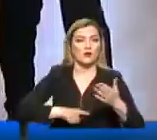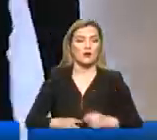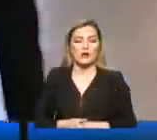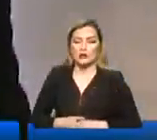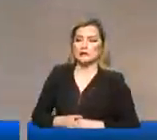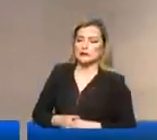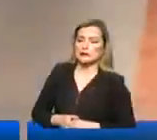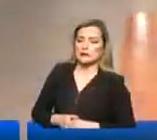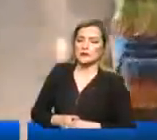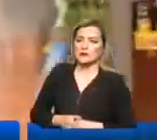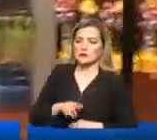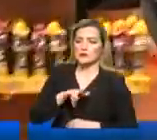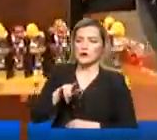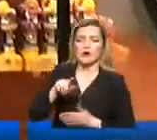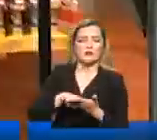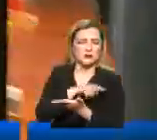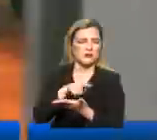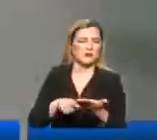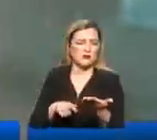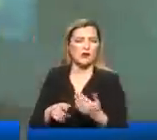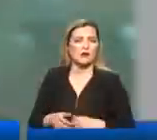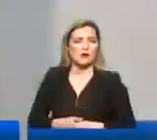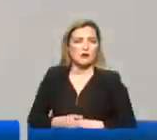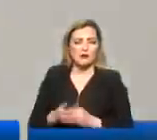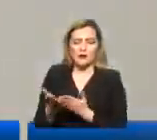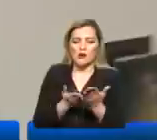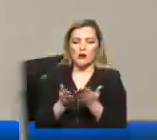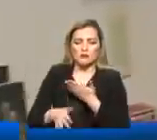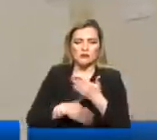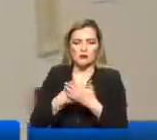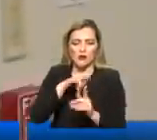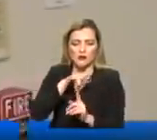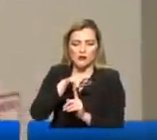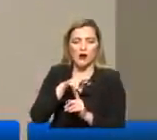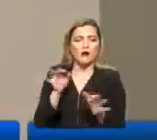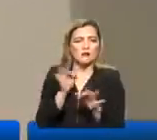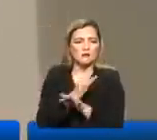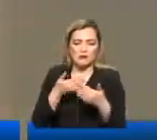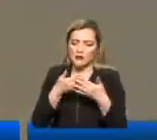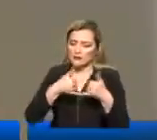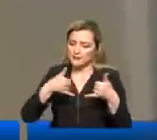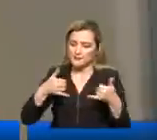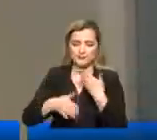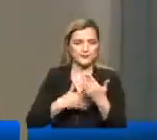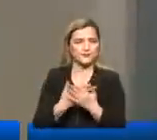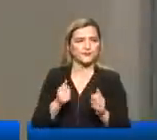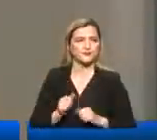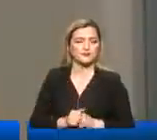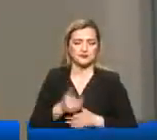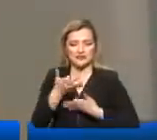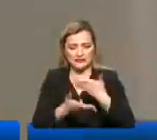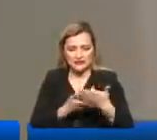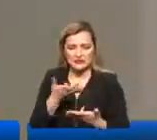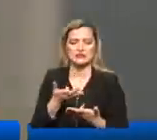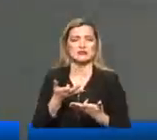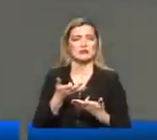Sí, correcto. Tenemos, como ven ustedes, todos los servicios en el aeropuerto operativos, todos los servicios están disponibles, tanto las tiendas como